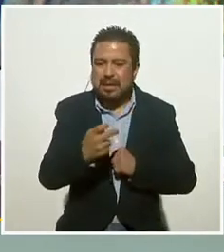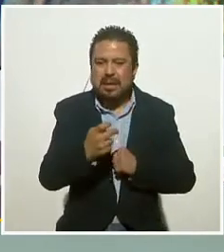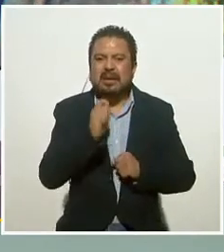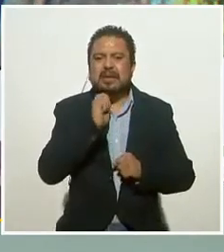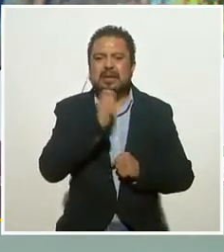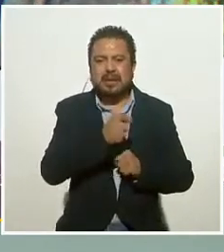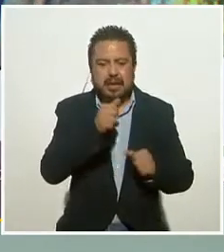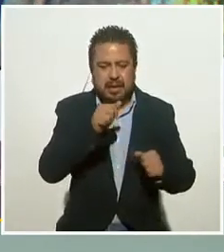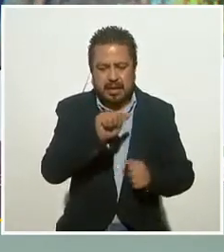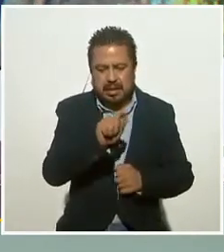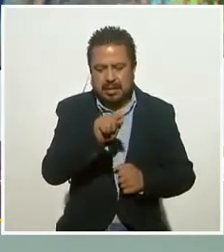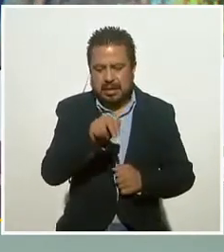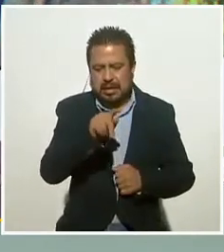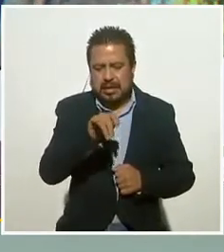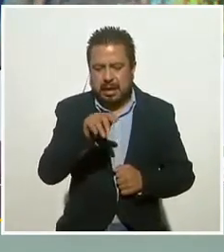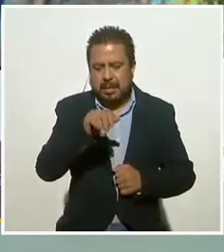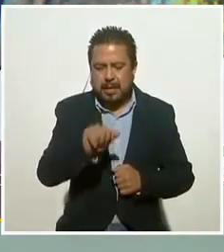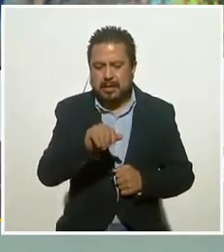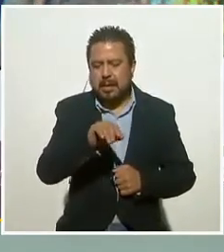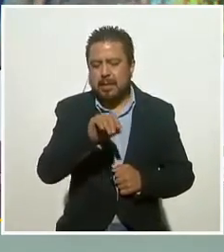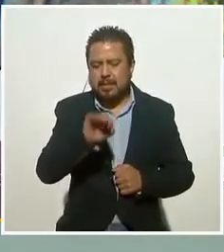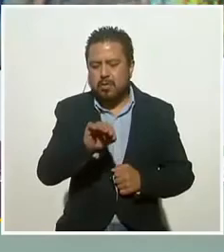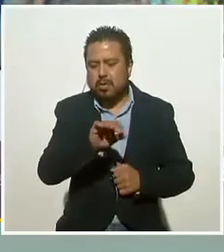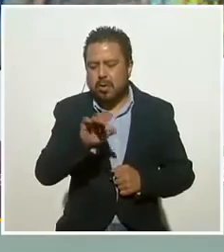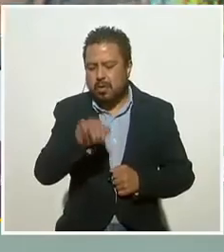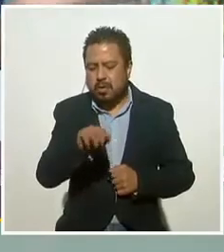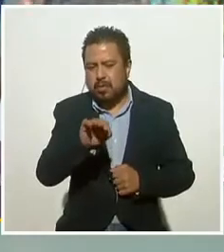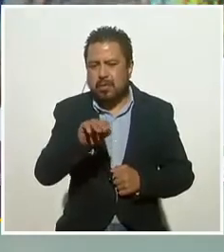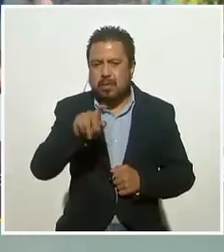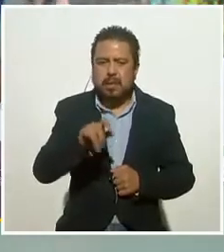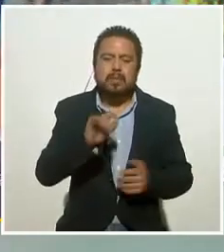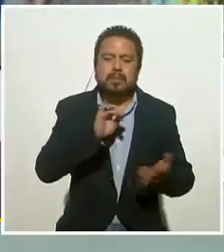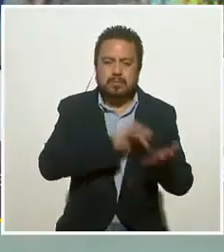que es atentamente.com.mx. Y bueno, muchísimas gracias, Pam.